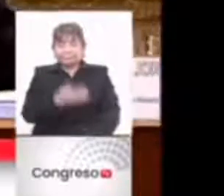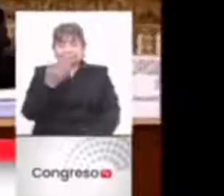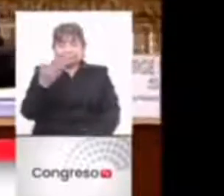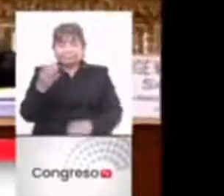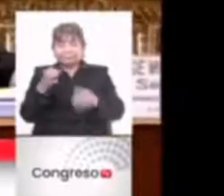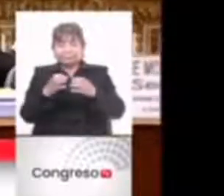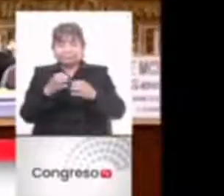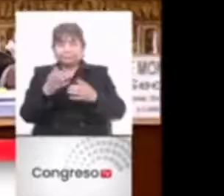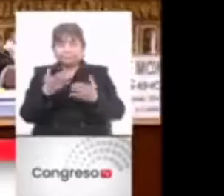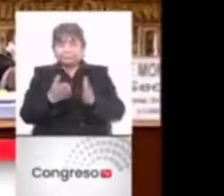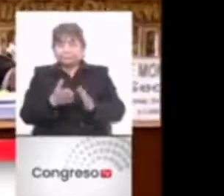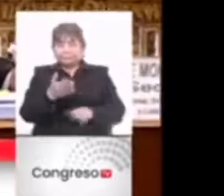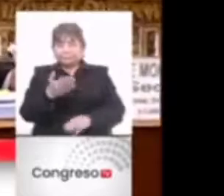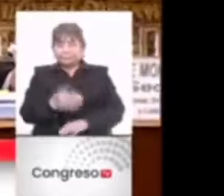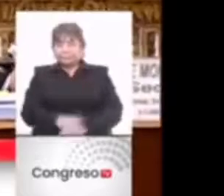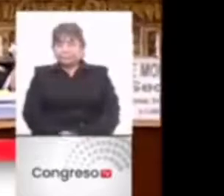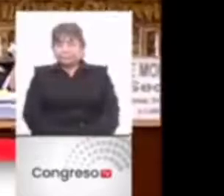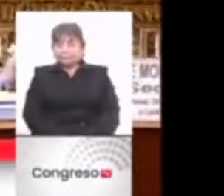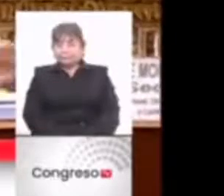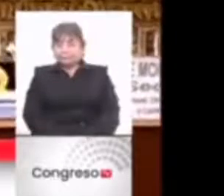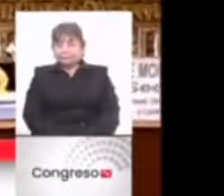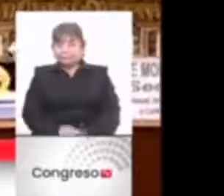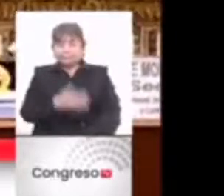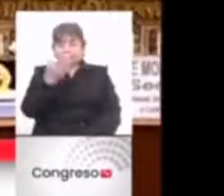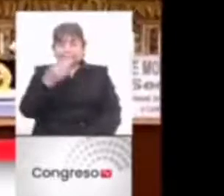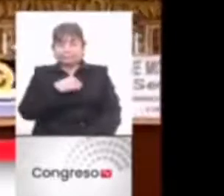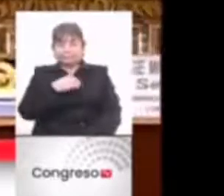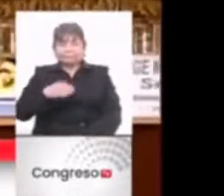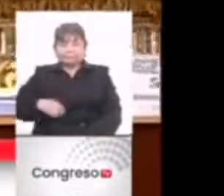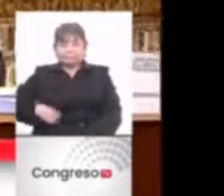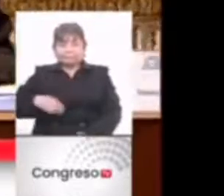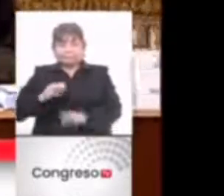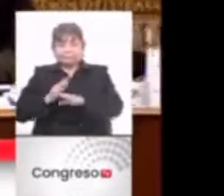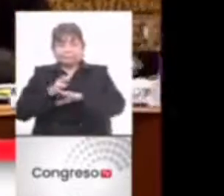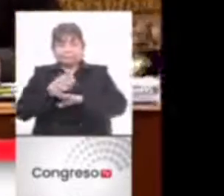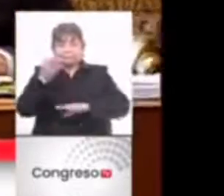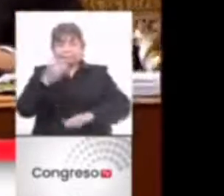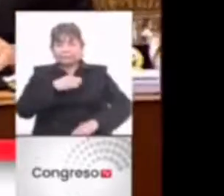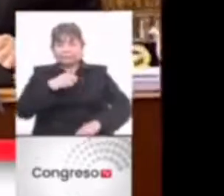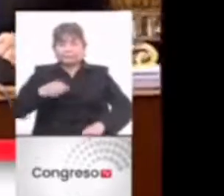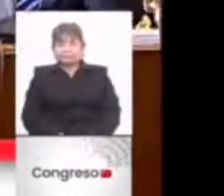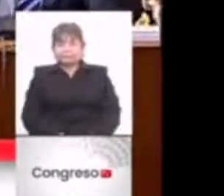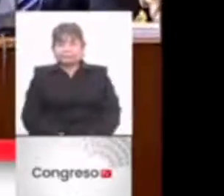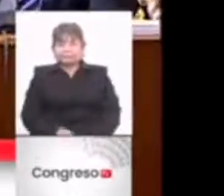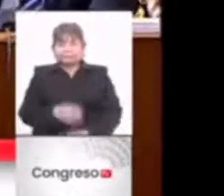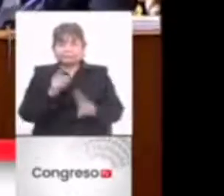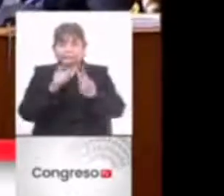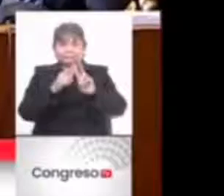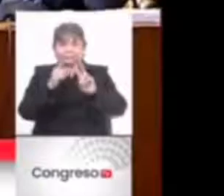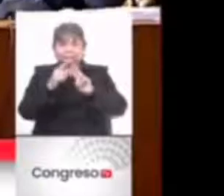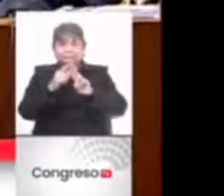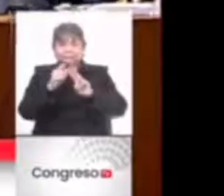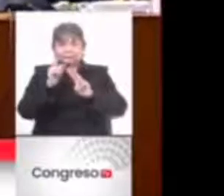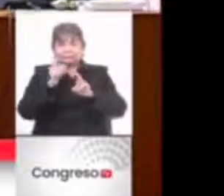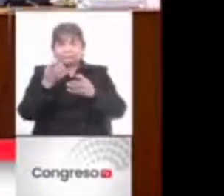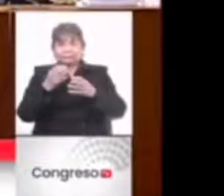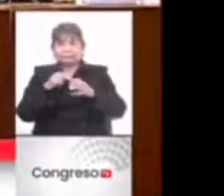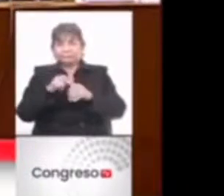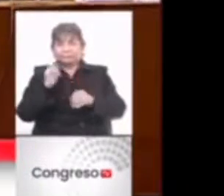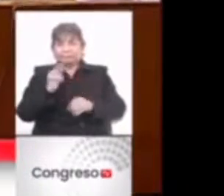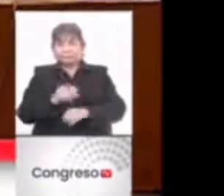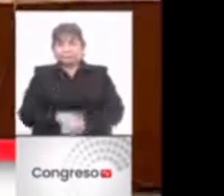Congresista, adelante, congresista Lisa Sábulo. Señor ministro, por su intermedio, señor presidente, habían dos señoras que no querían